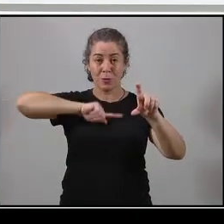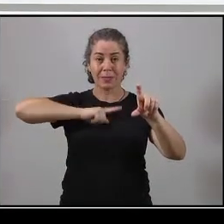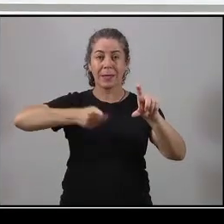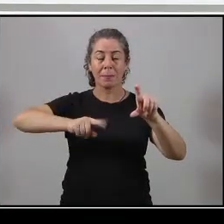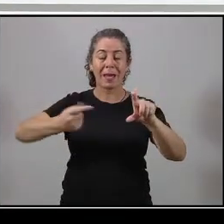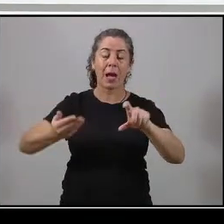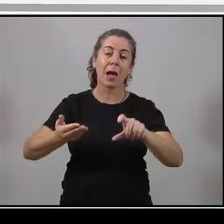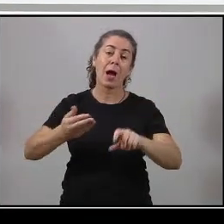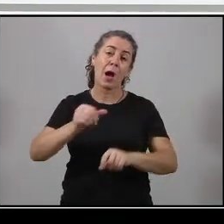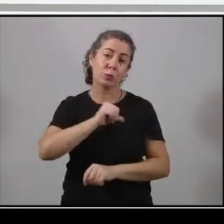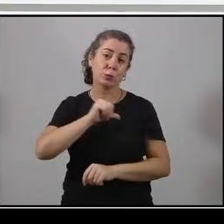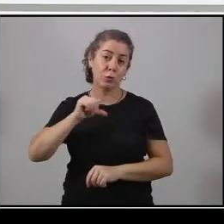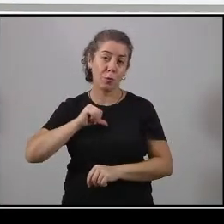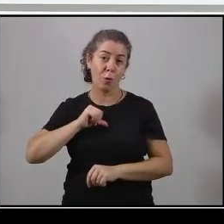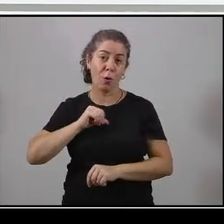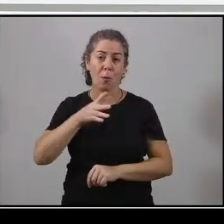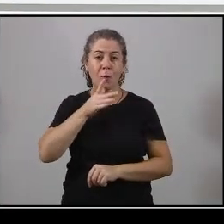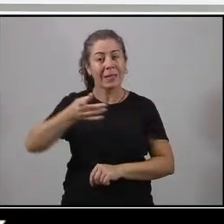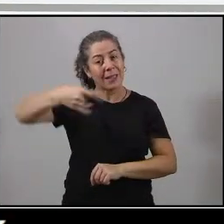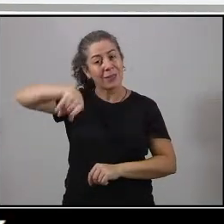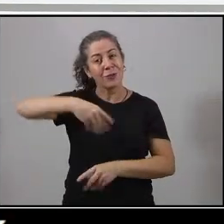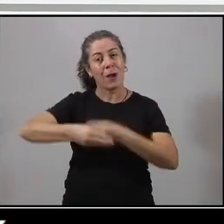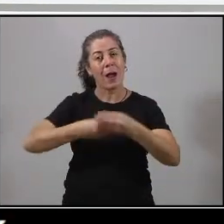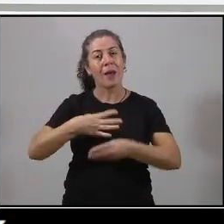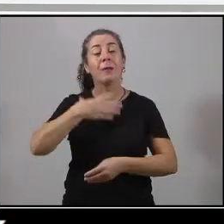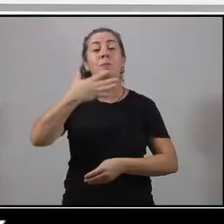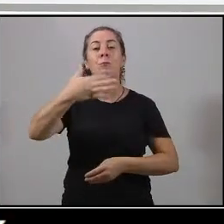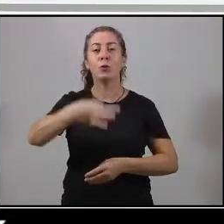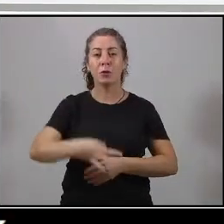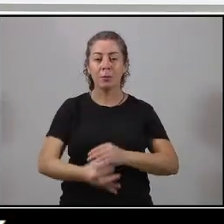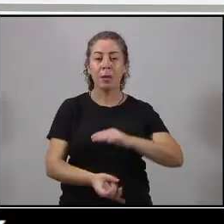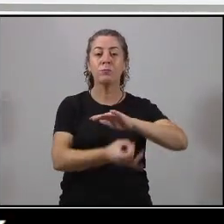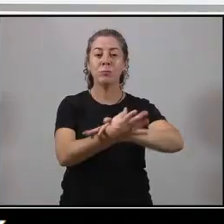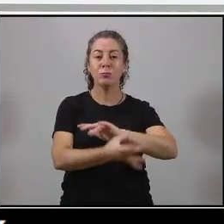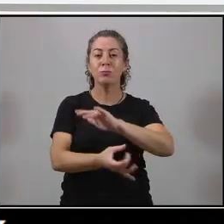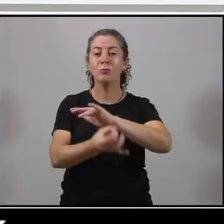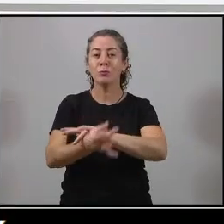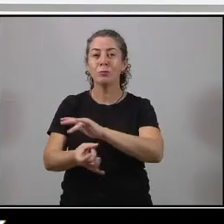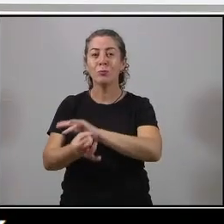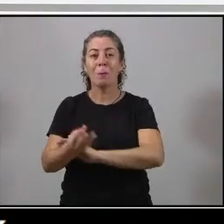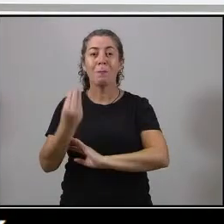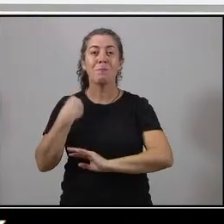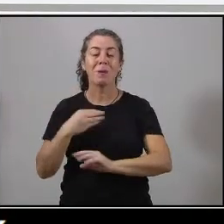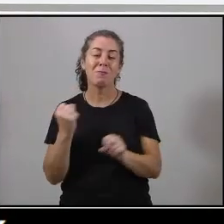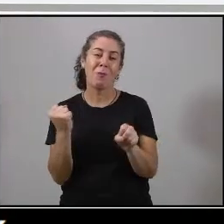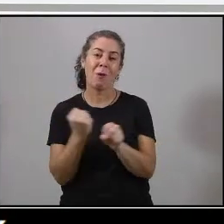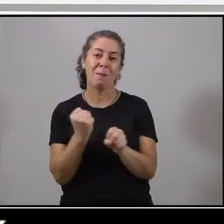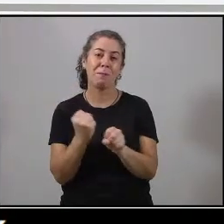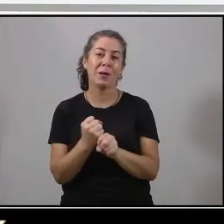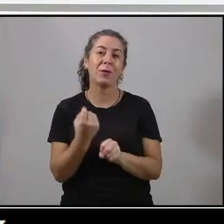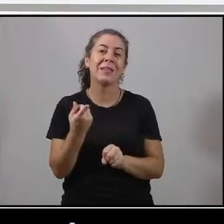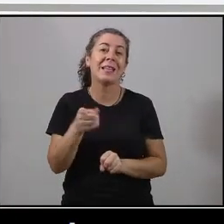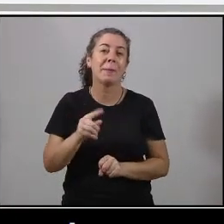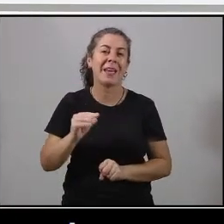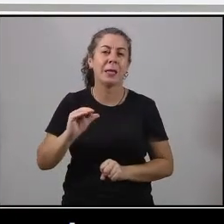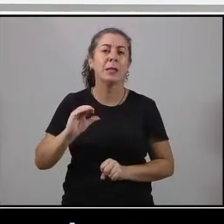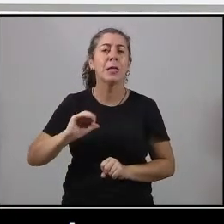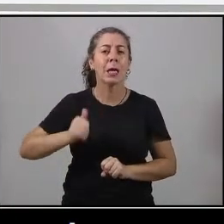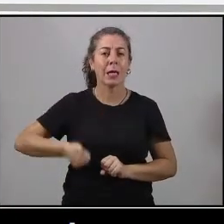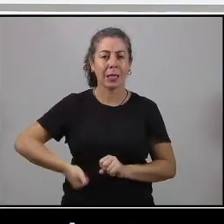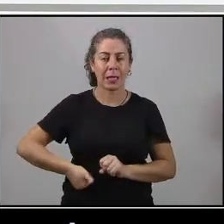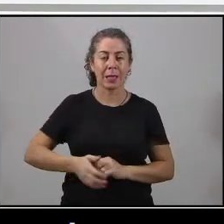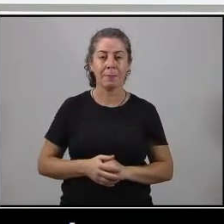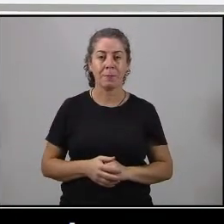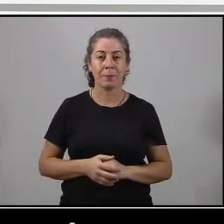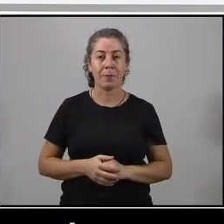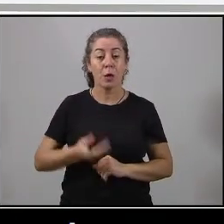son verdaderamente los que hacen posible que se genere ese empleo y esa riqueza en Extremadura. Y junto al empleo